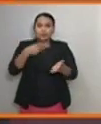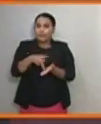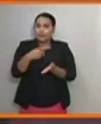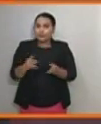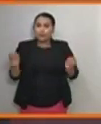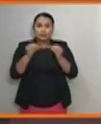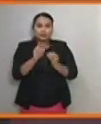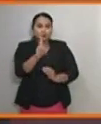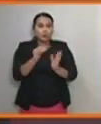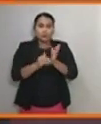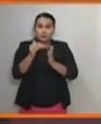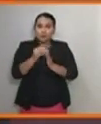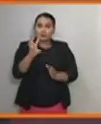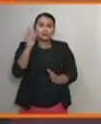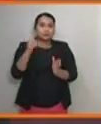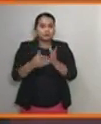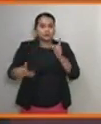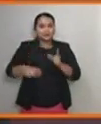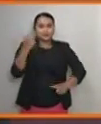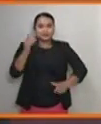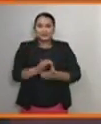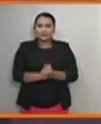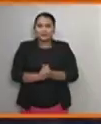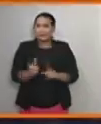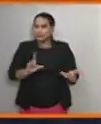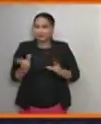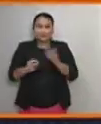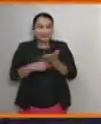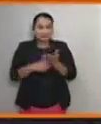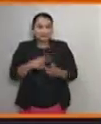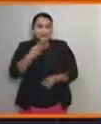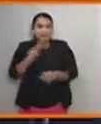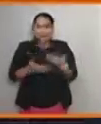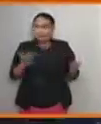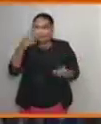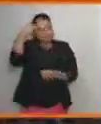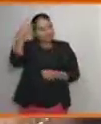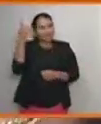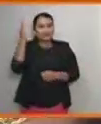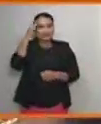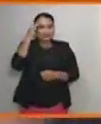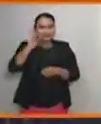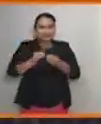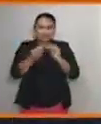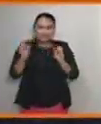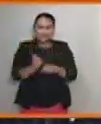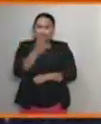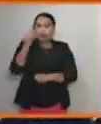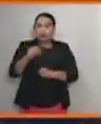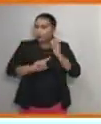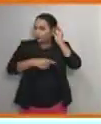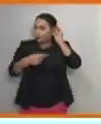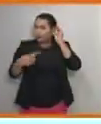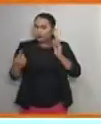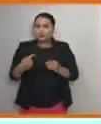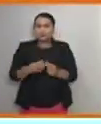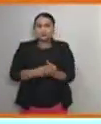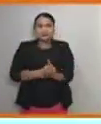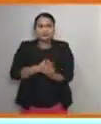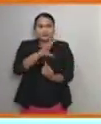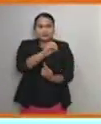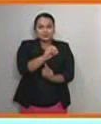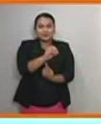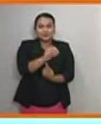de 1.600.000 lempiras. Y con tu boleto en mano, dime tú qué soñaste, conoceremos el primer dígito para la diaria. Este es el 0. Segundo